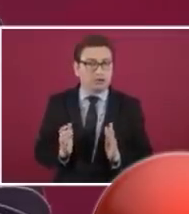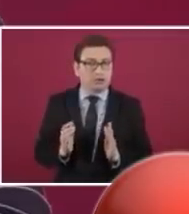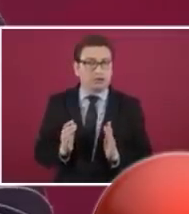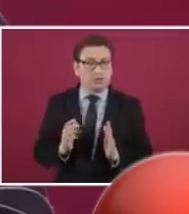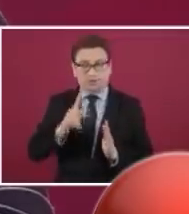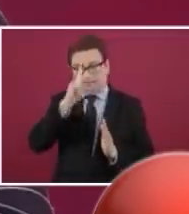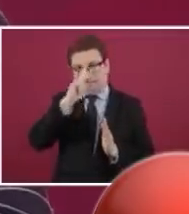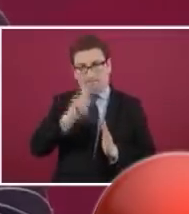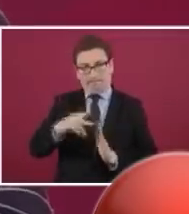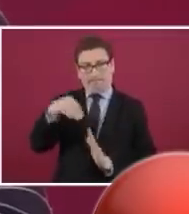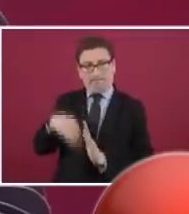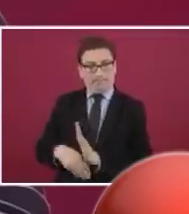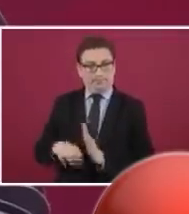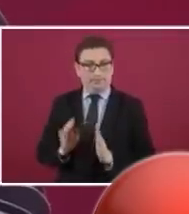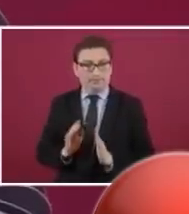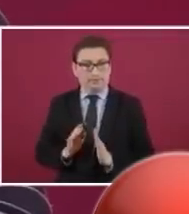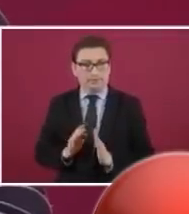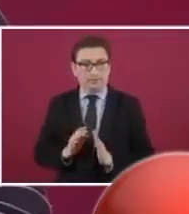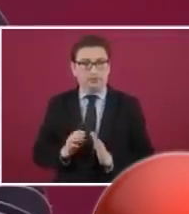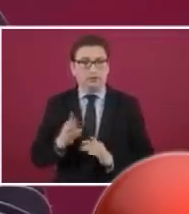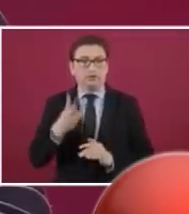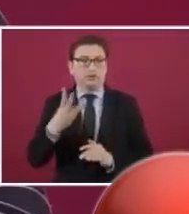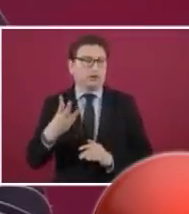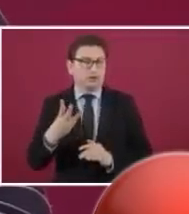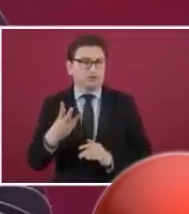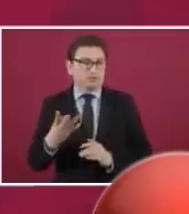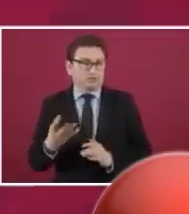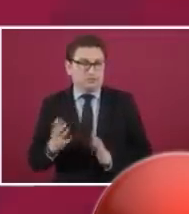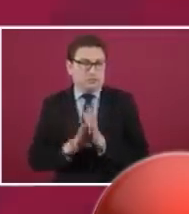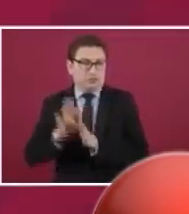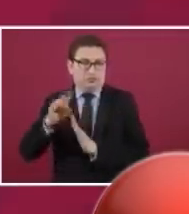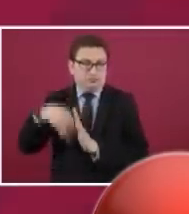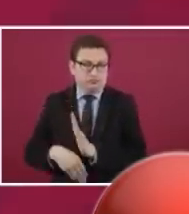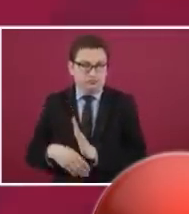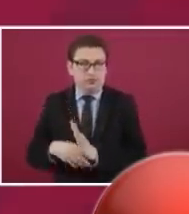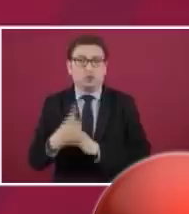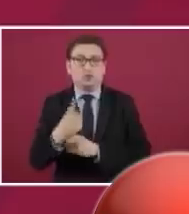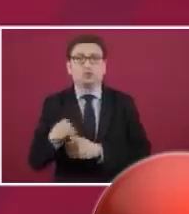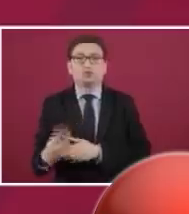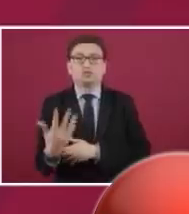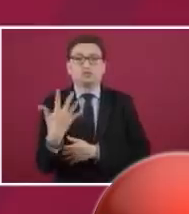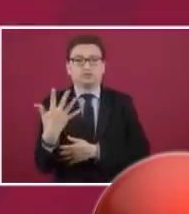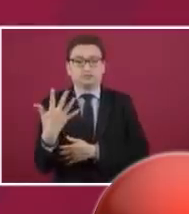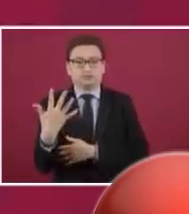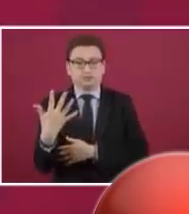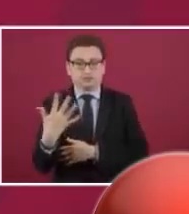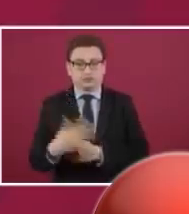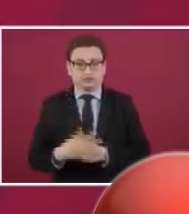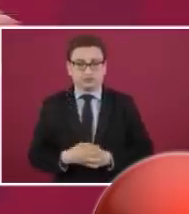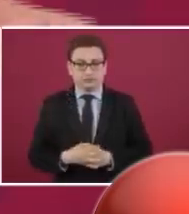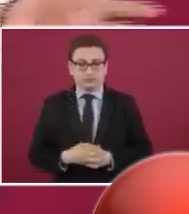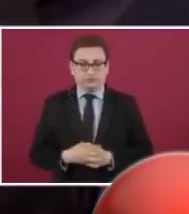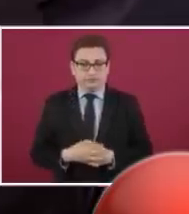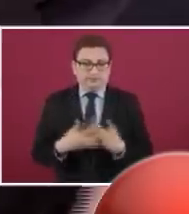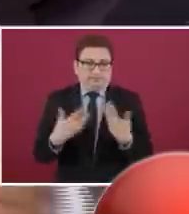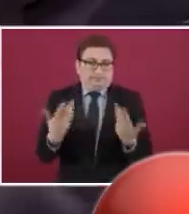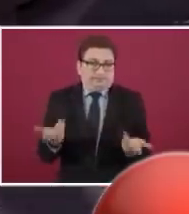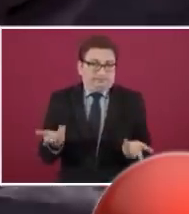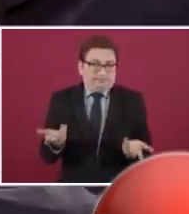más la proyección de crecimiento a 1.5. Pues es